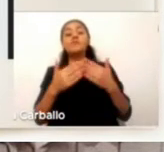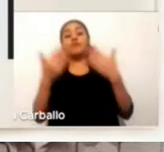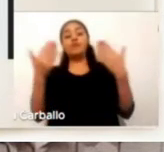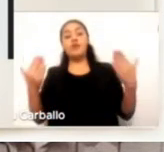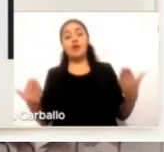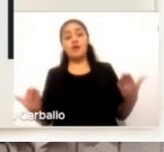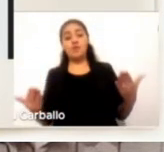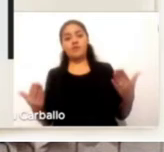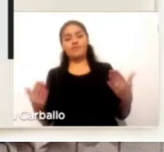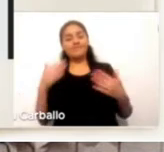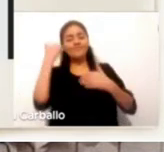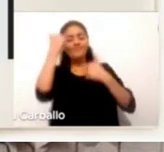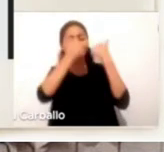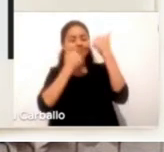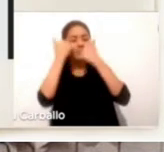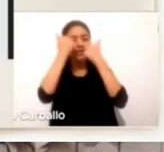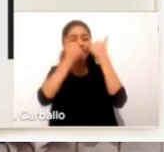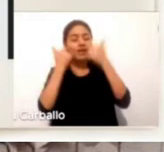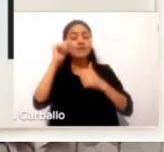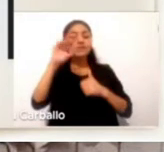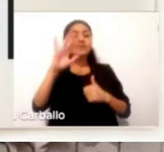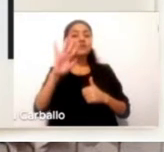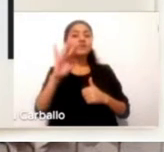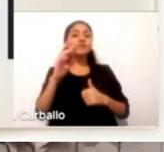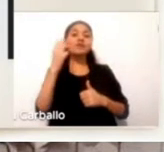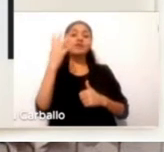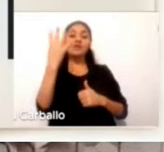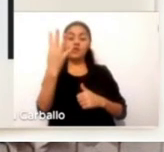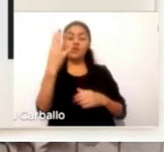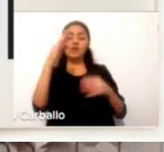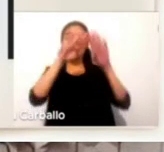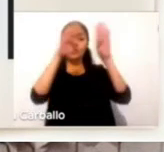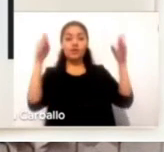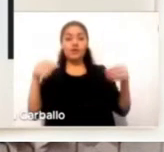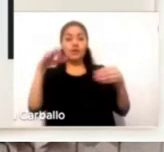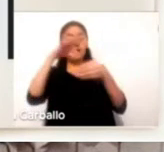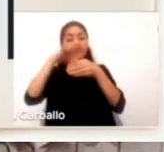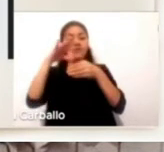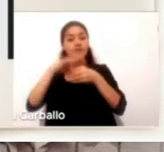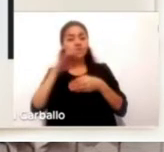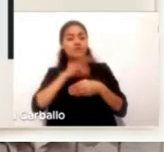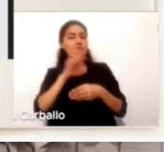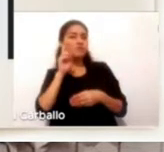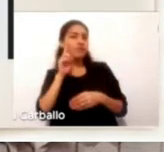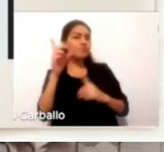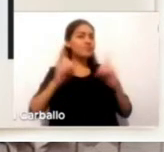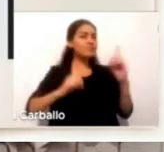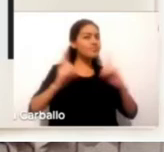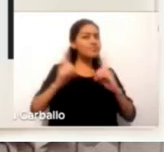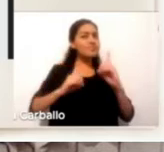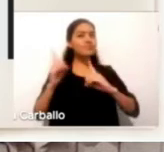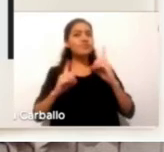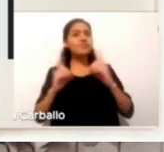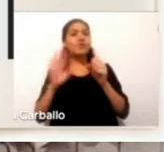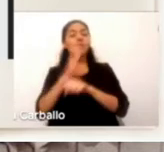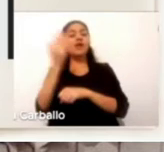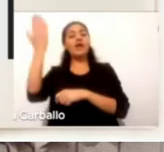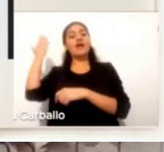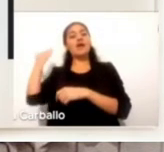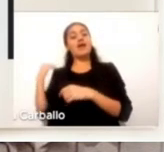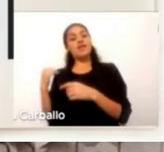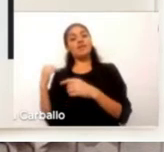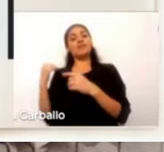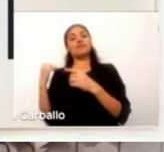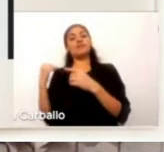para el análisis de 54 casillas se tomaron en cuenta todas aquellas discrepancias que surgieron de la confrontación de los datos